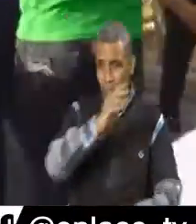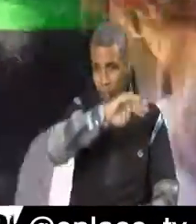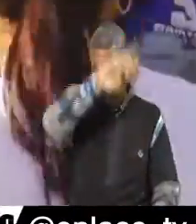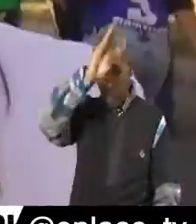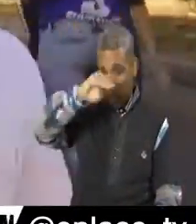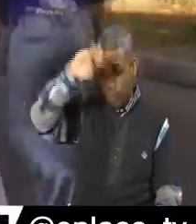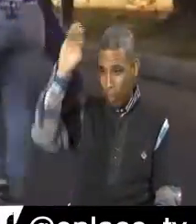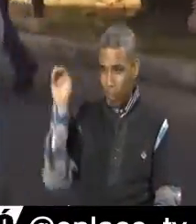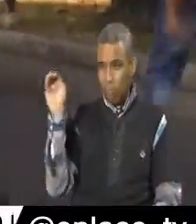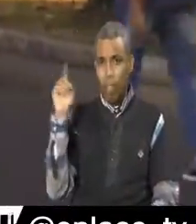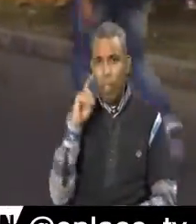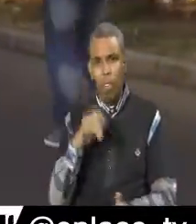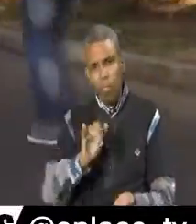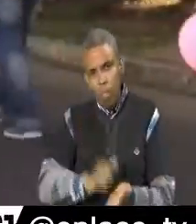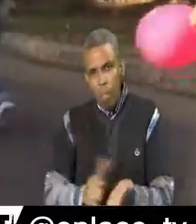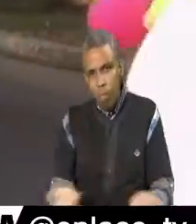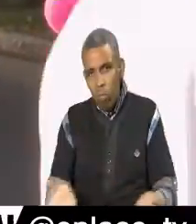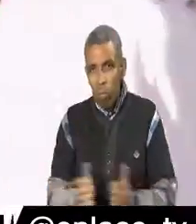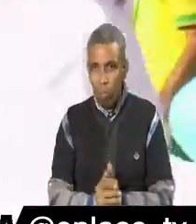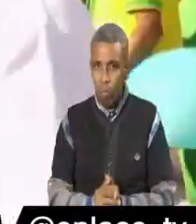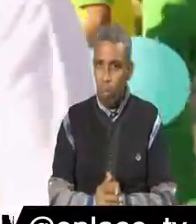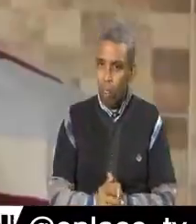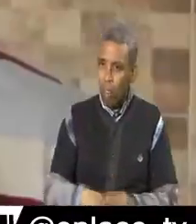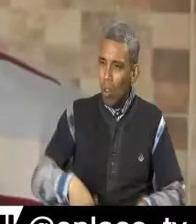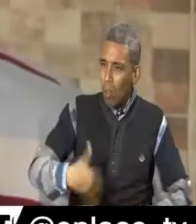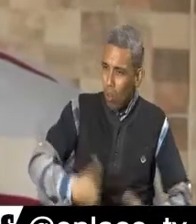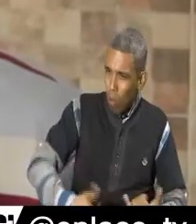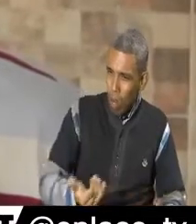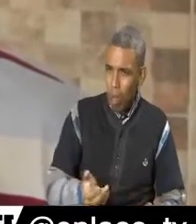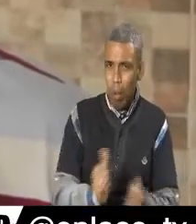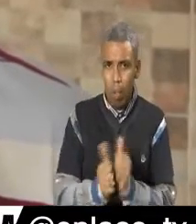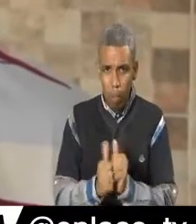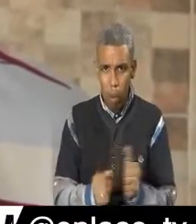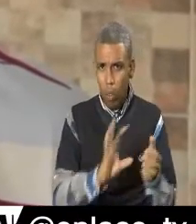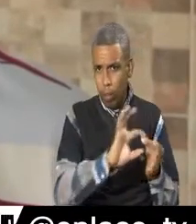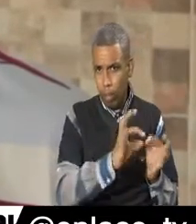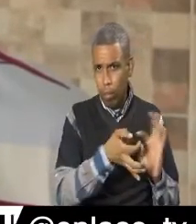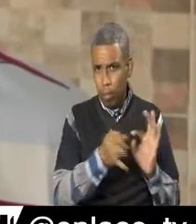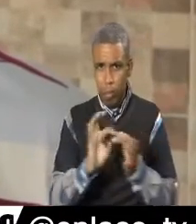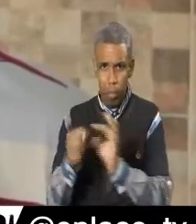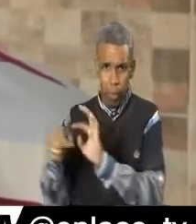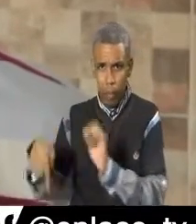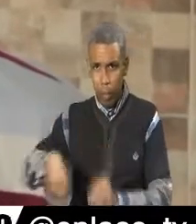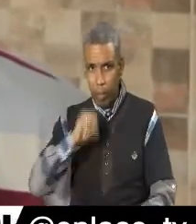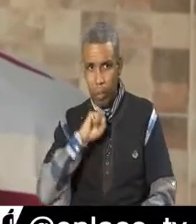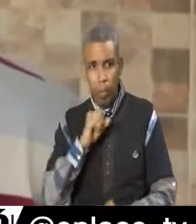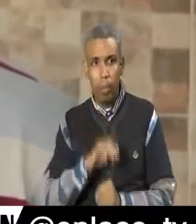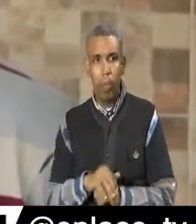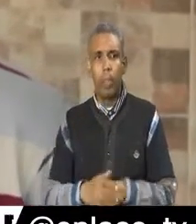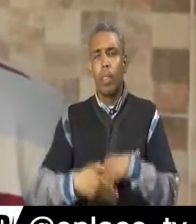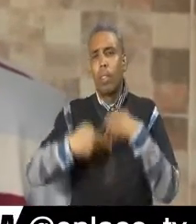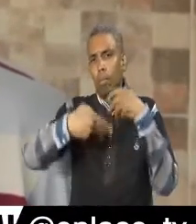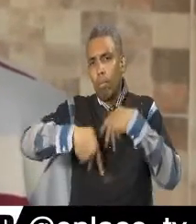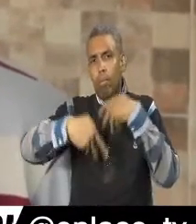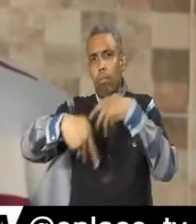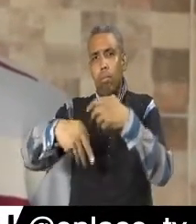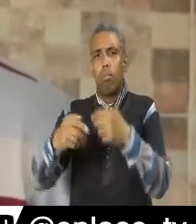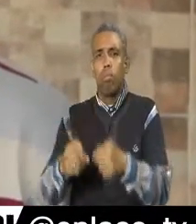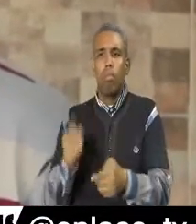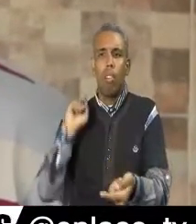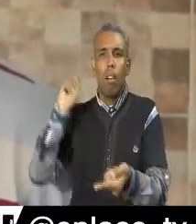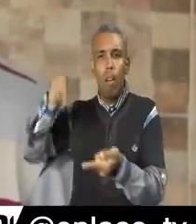a la versión 33 de las Olimpiadas Municipales. Culminará en el Club Infantas. Este desfile,